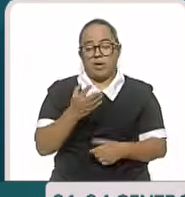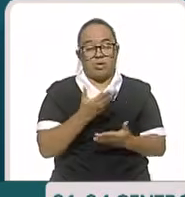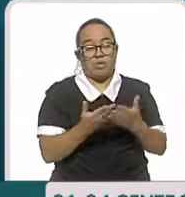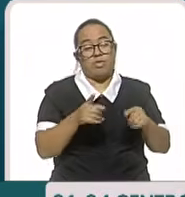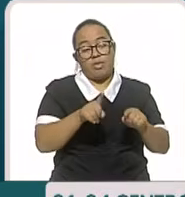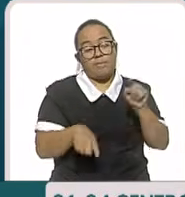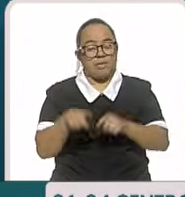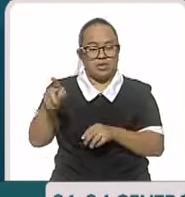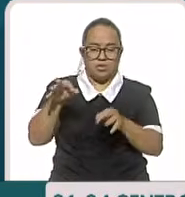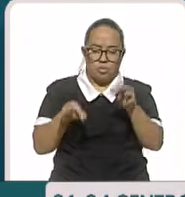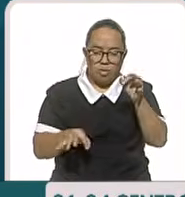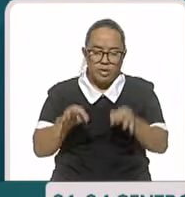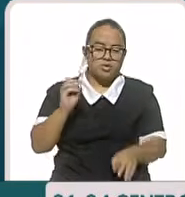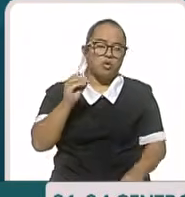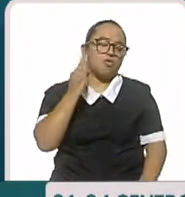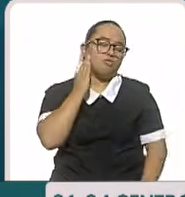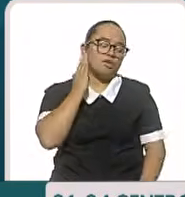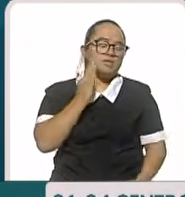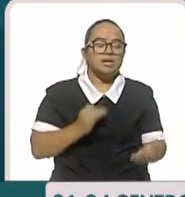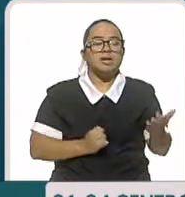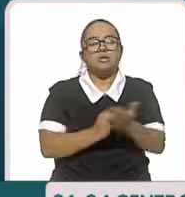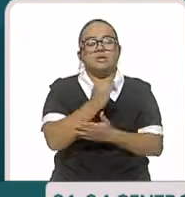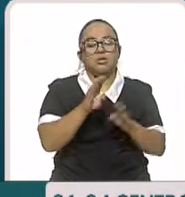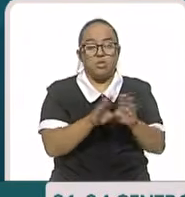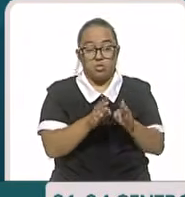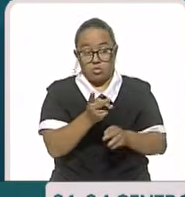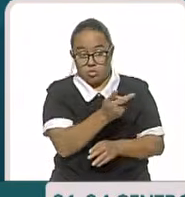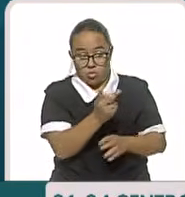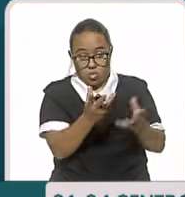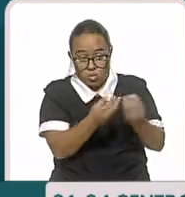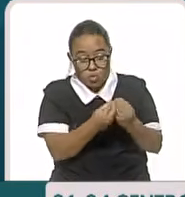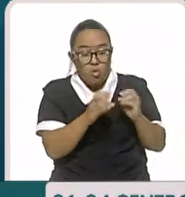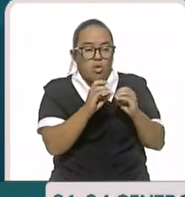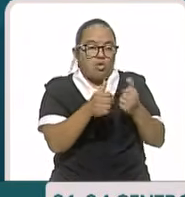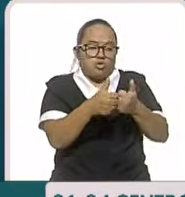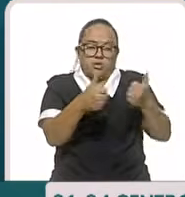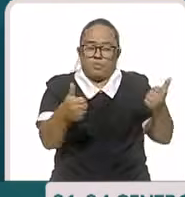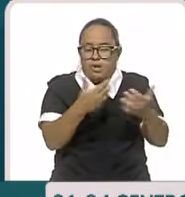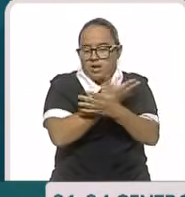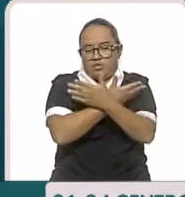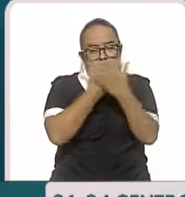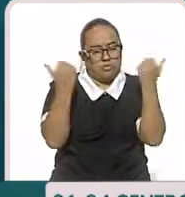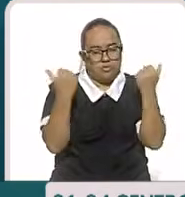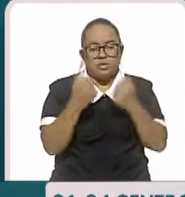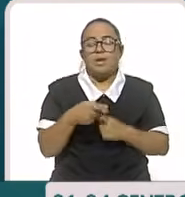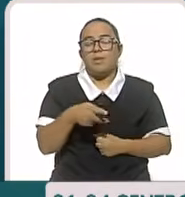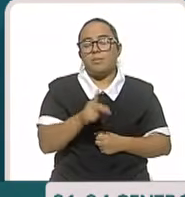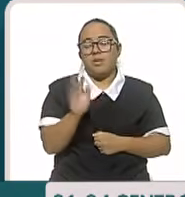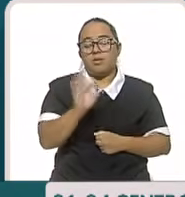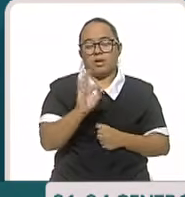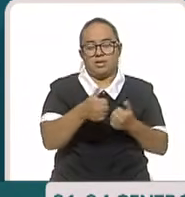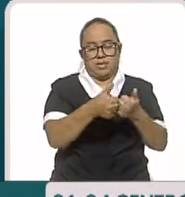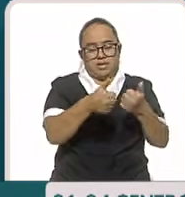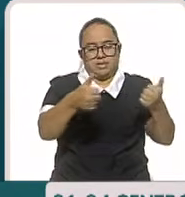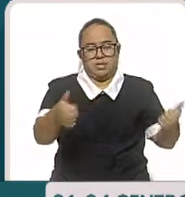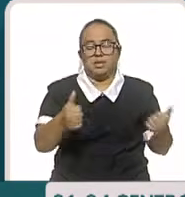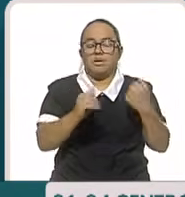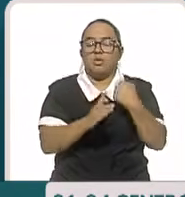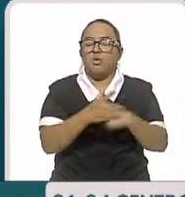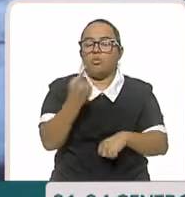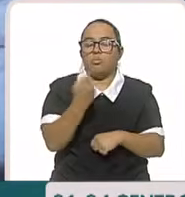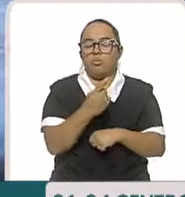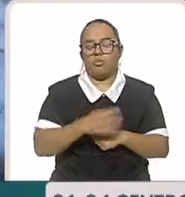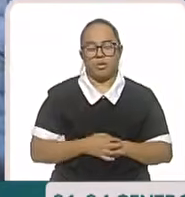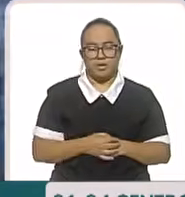los jueces o los fiscales pidan que se determine esta separación. Es posible que se haga por separado debido justamente al nivel pues,